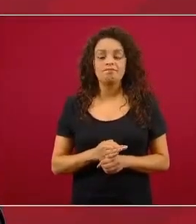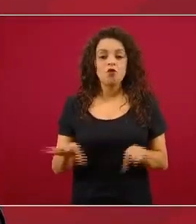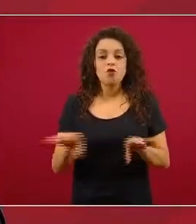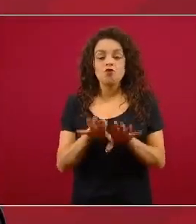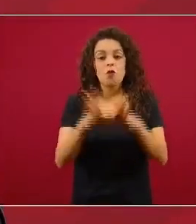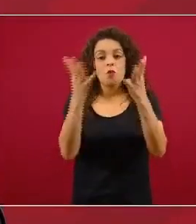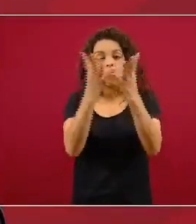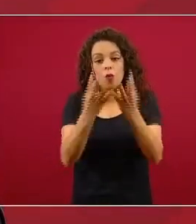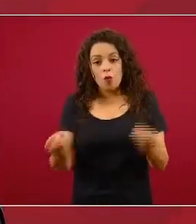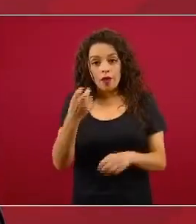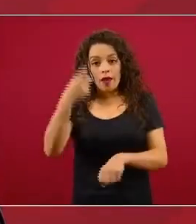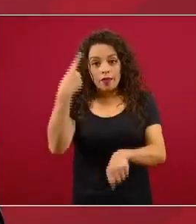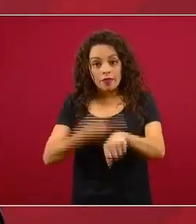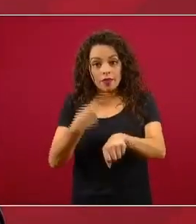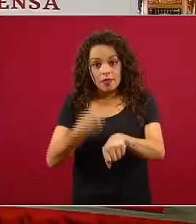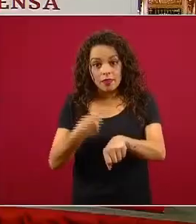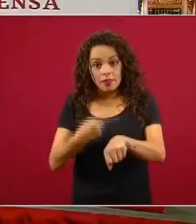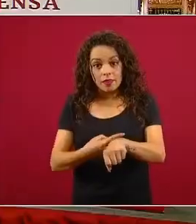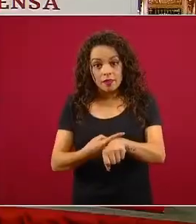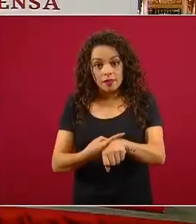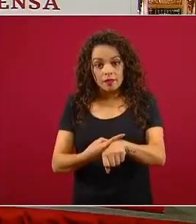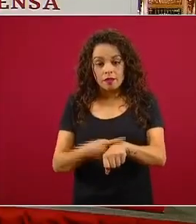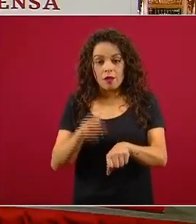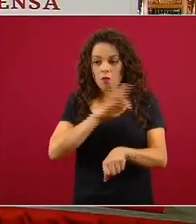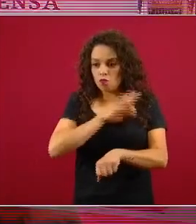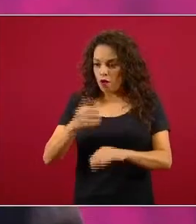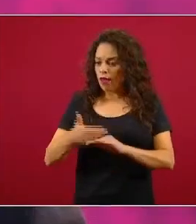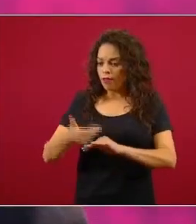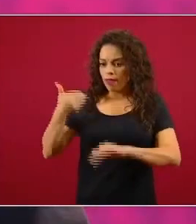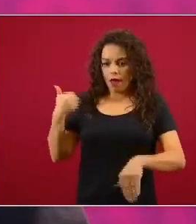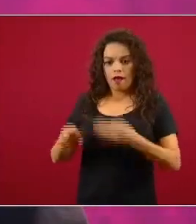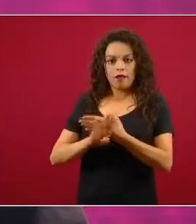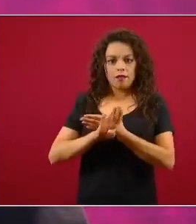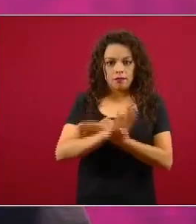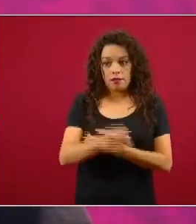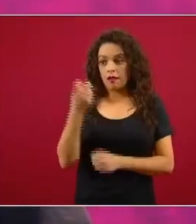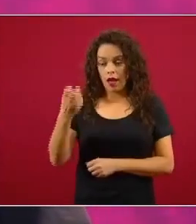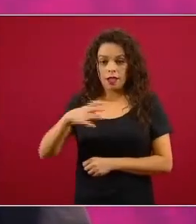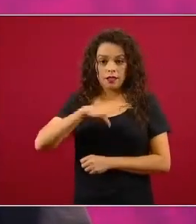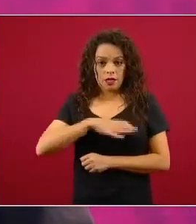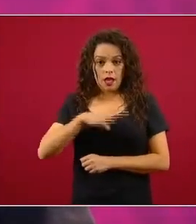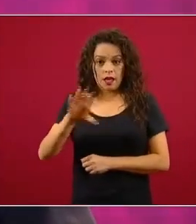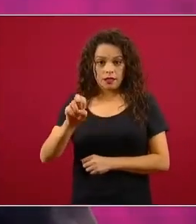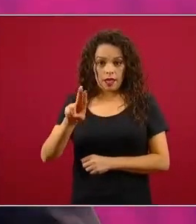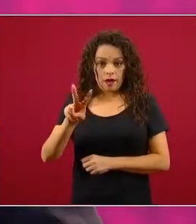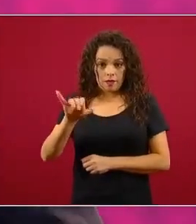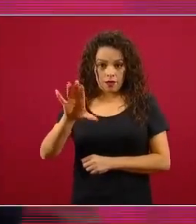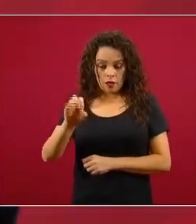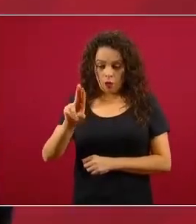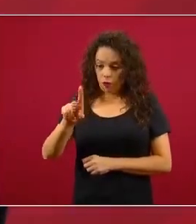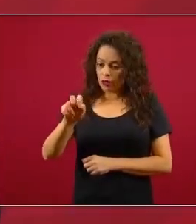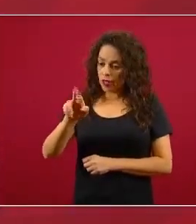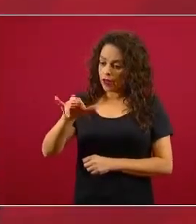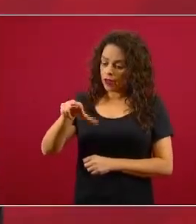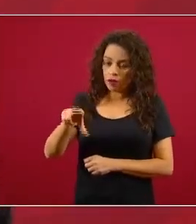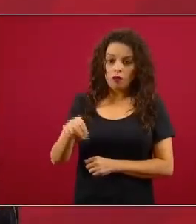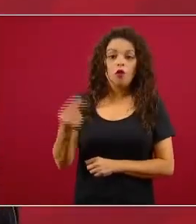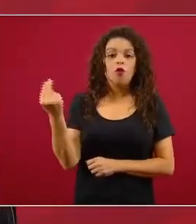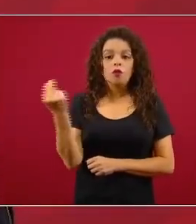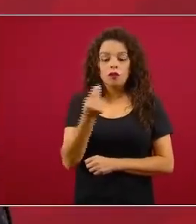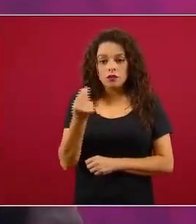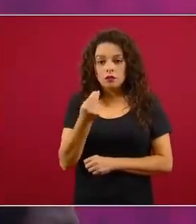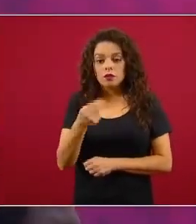eliminar una enfermedad que es enteramente prevenible, que es el cáncer cervicouterino, se requiere de manera